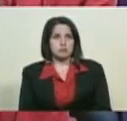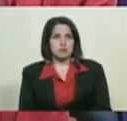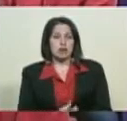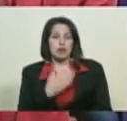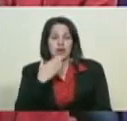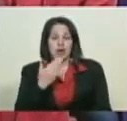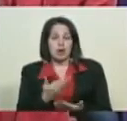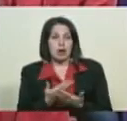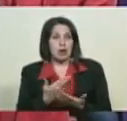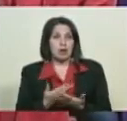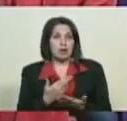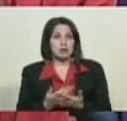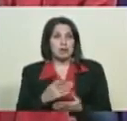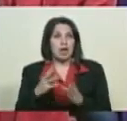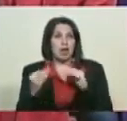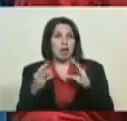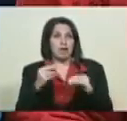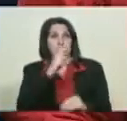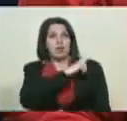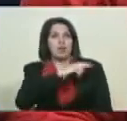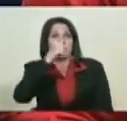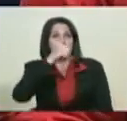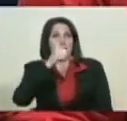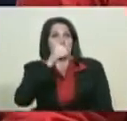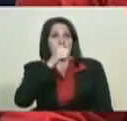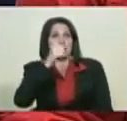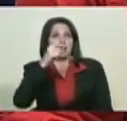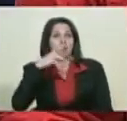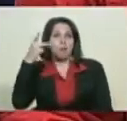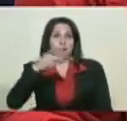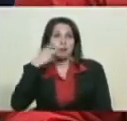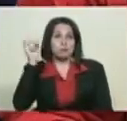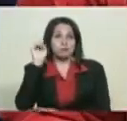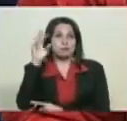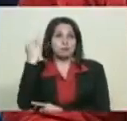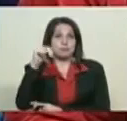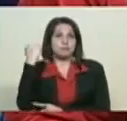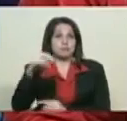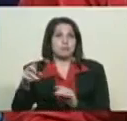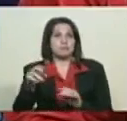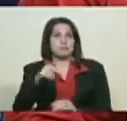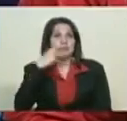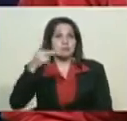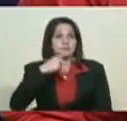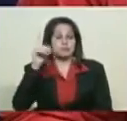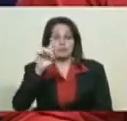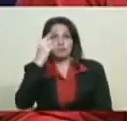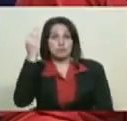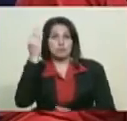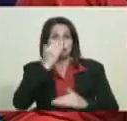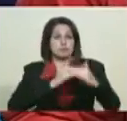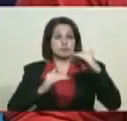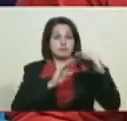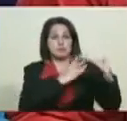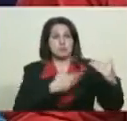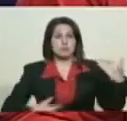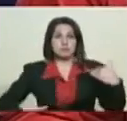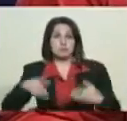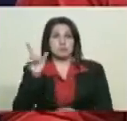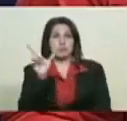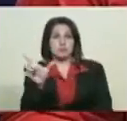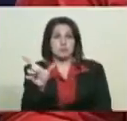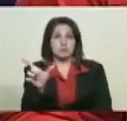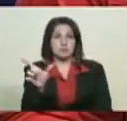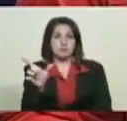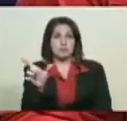Gracias. Bueno, ha hablado el jefe político de la Asamblea Nacional Constituyente y primer vicepresidente del Partido Socialista Unido de